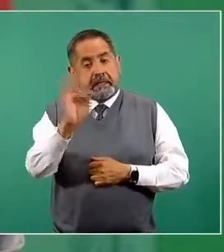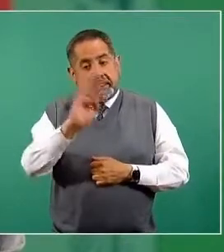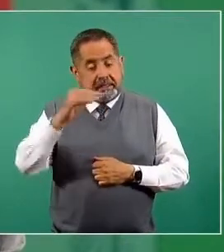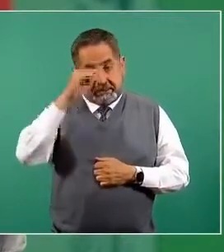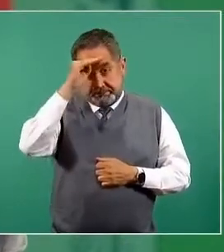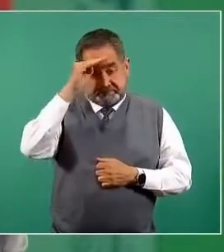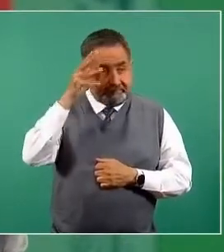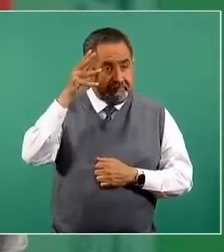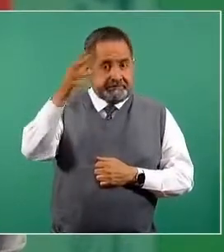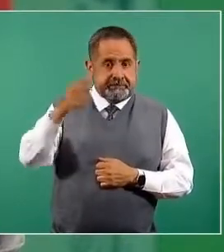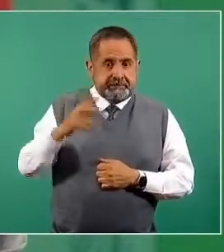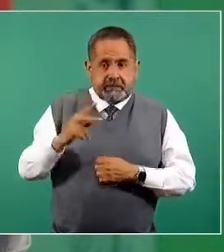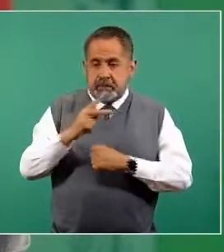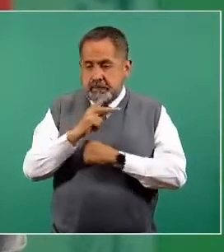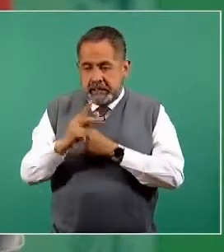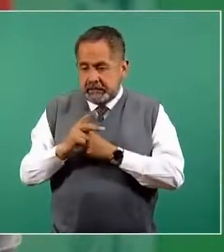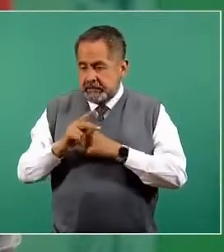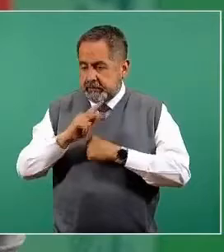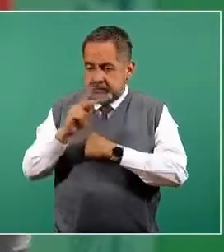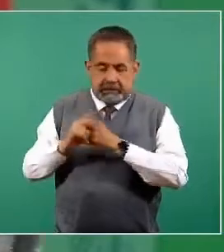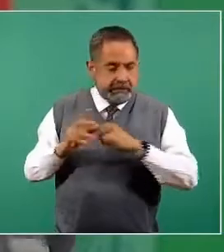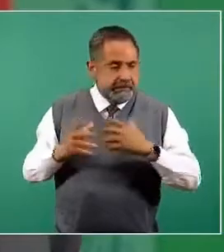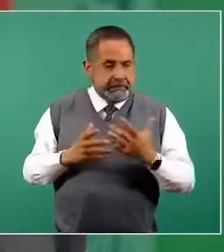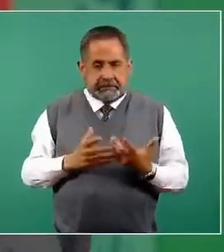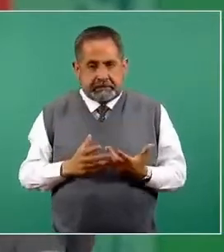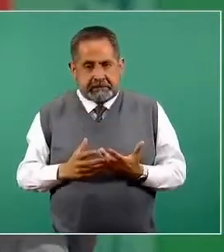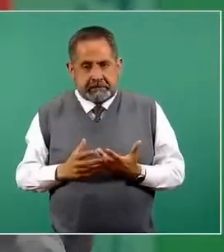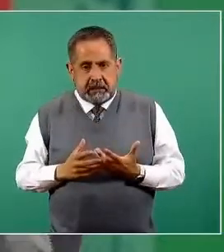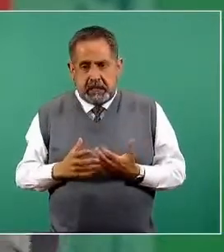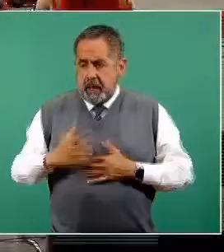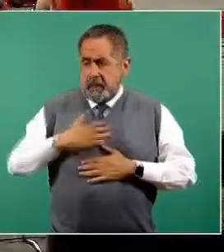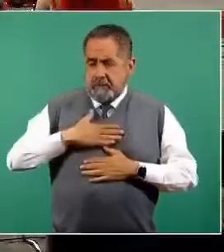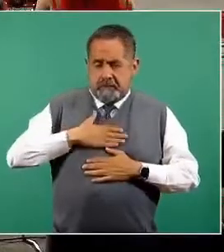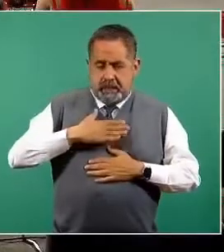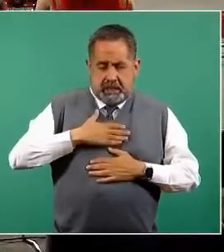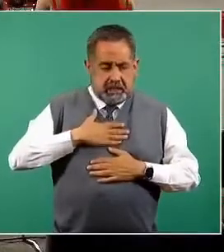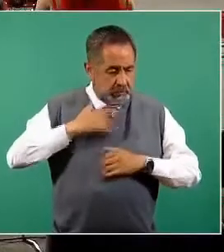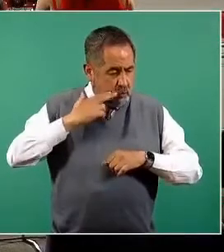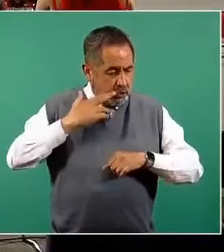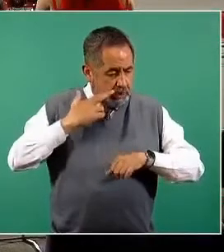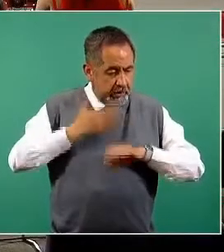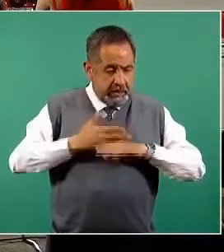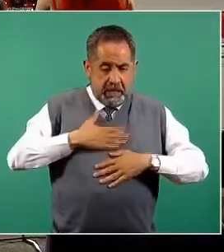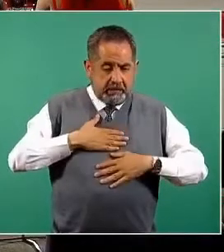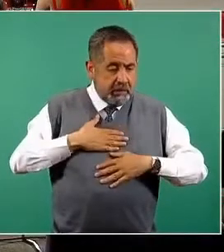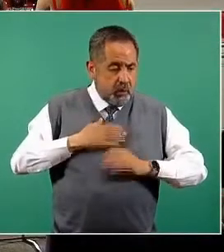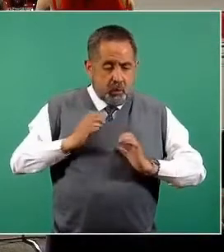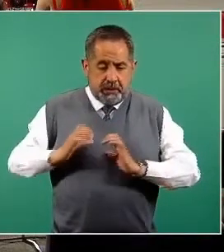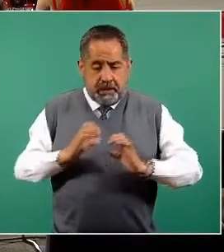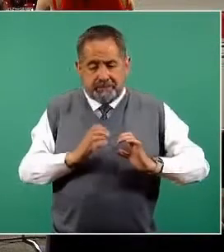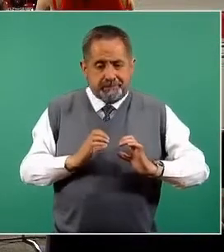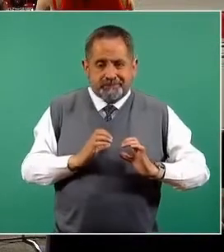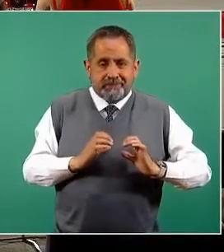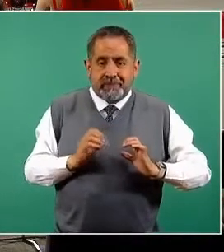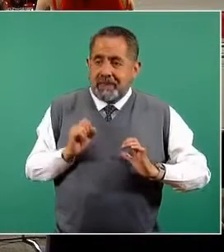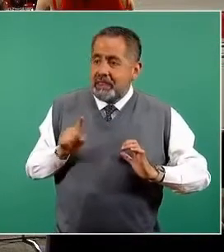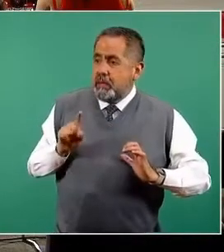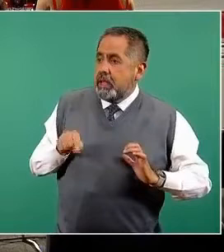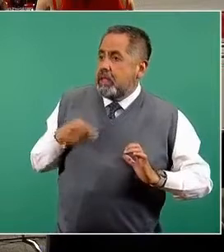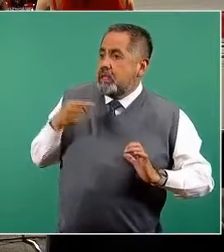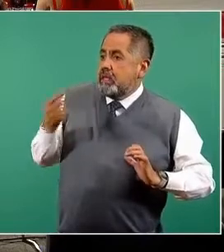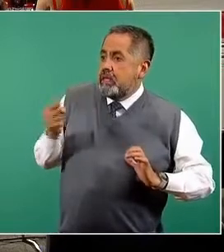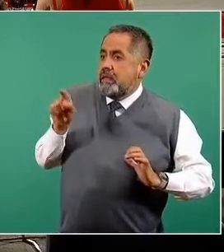considerar que tienen un riesgo que solo depende de ellos mismos, pero no es el caso. También depende de